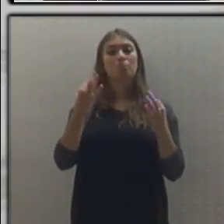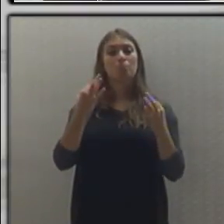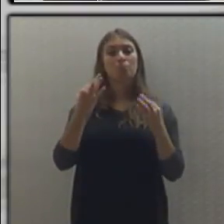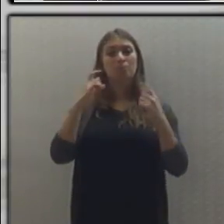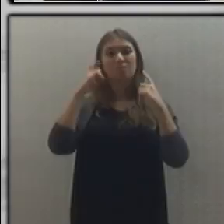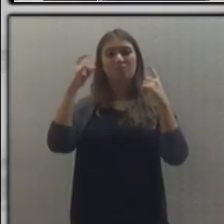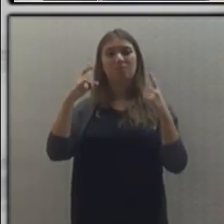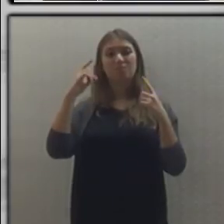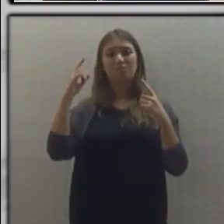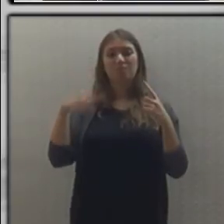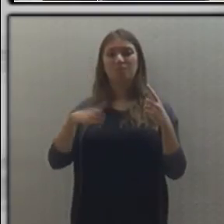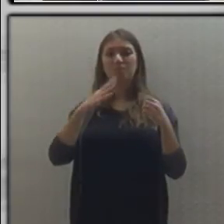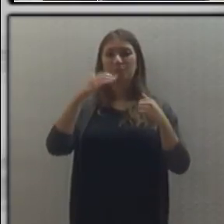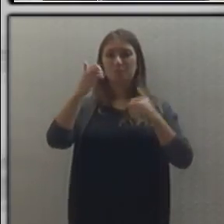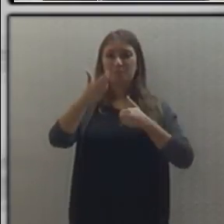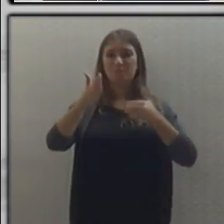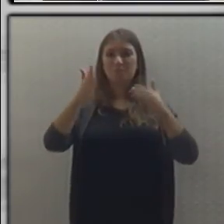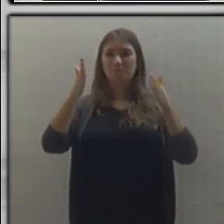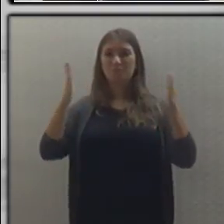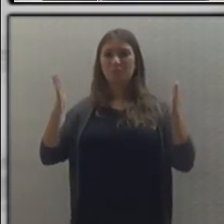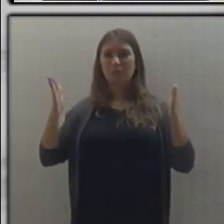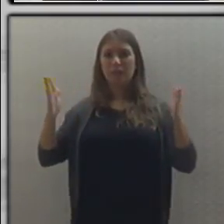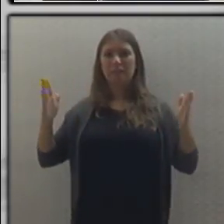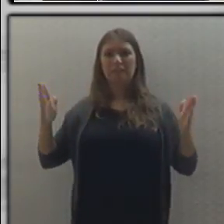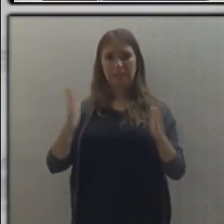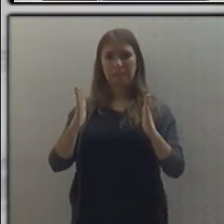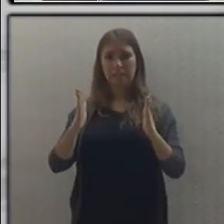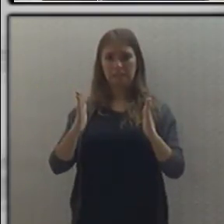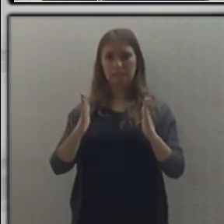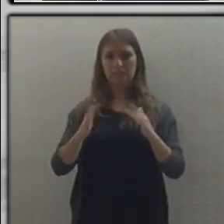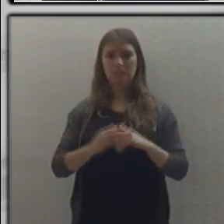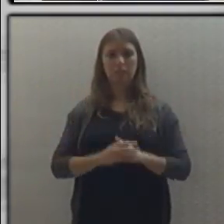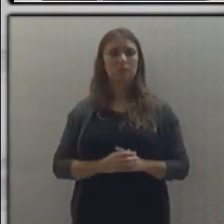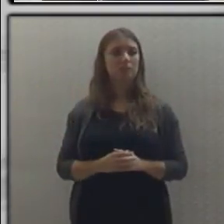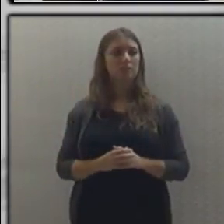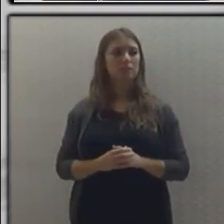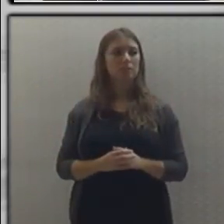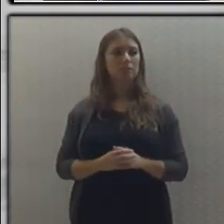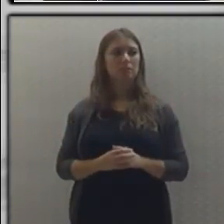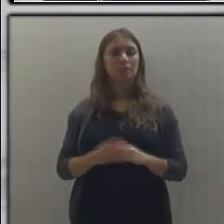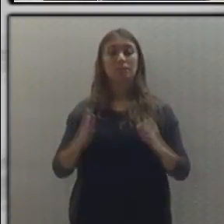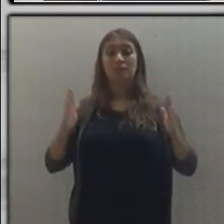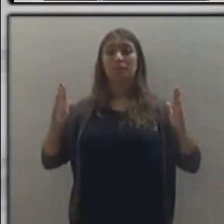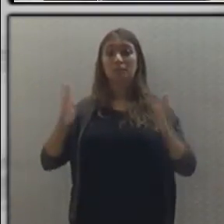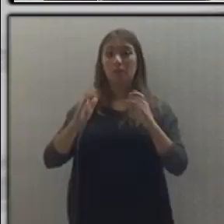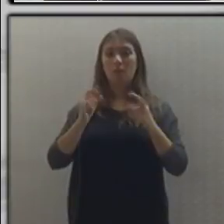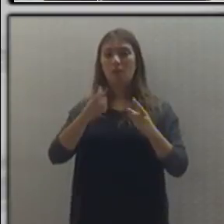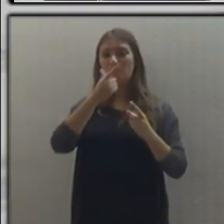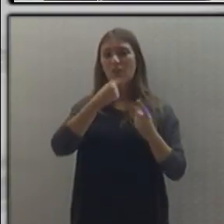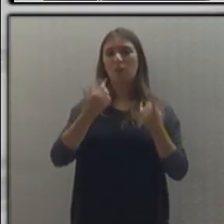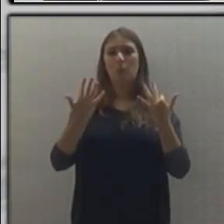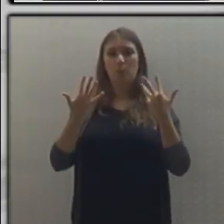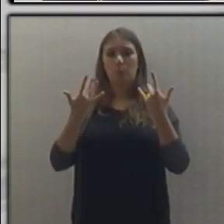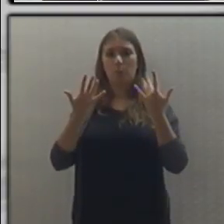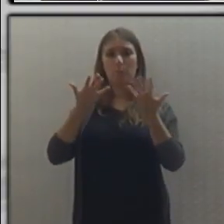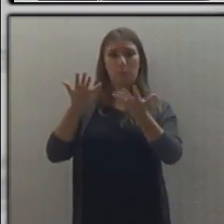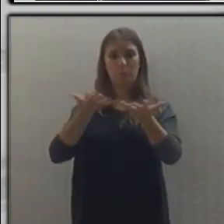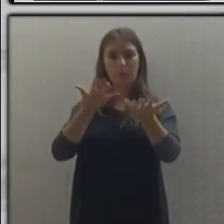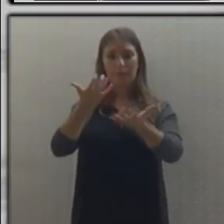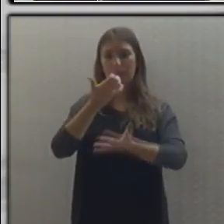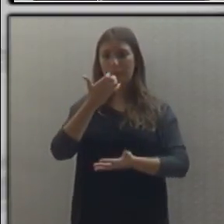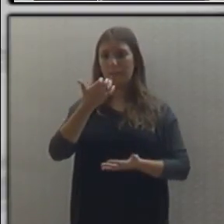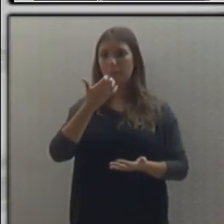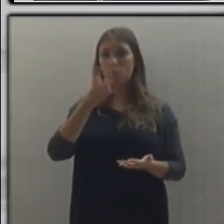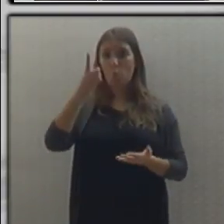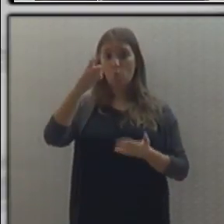el espesor de las viviendas, las han hecho muy estrechas, precisamente para favorecer la ventilación. Es decir, si hacemos un zoom